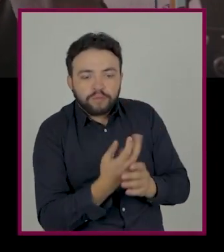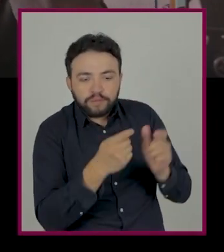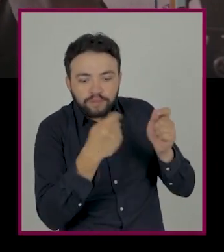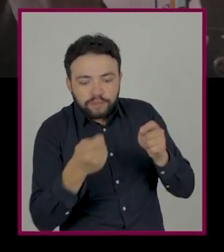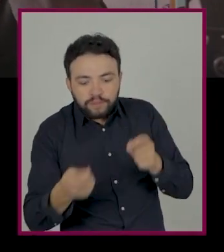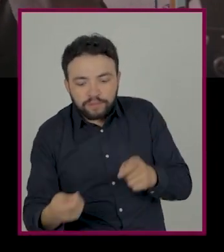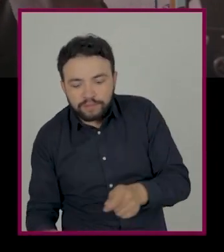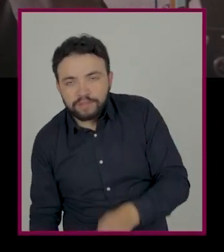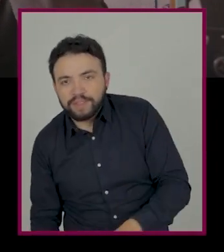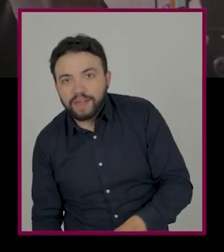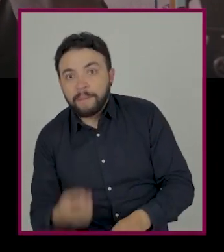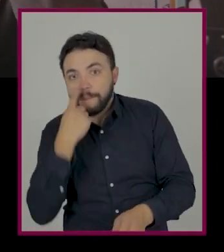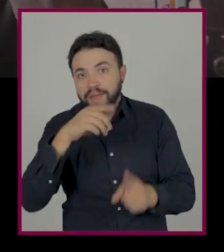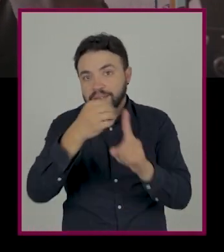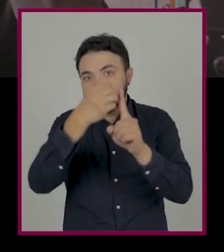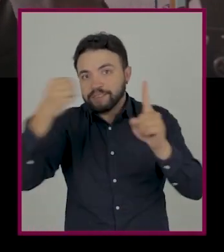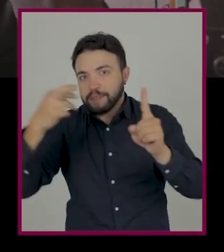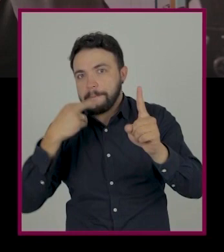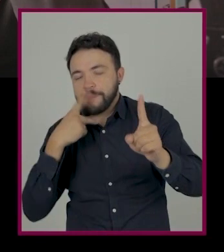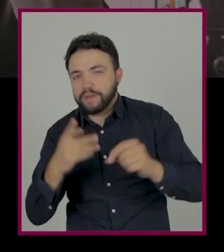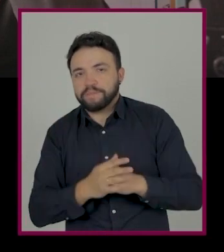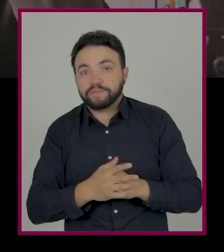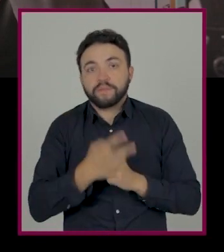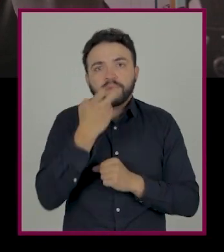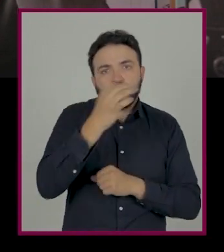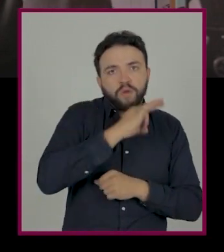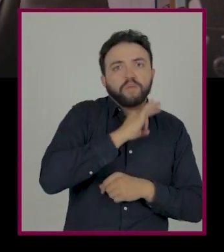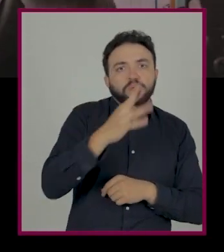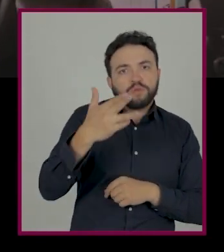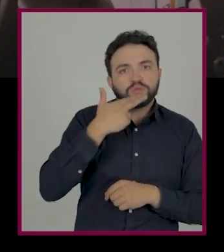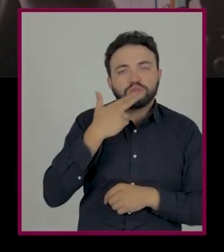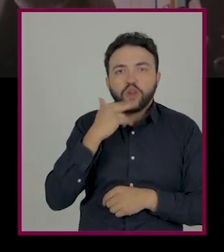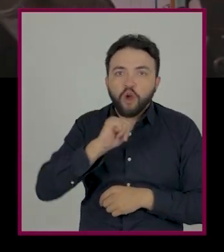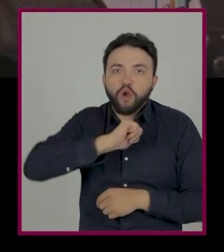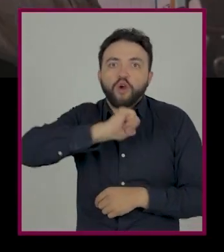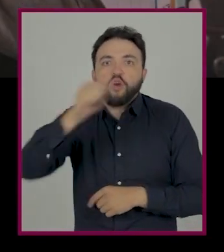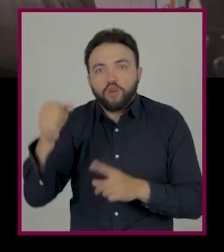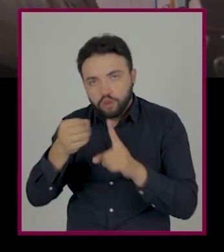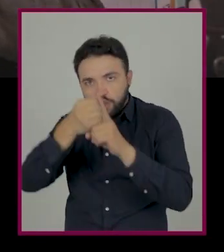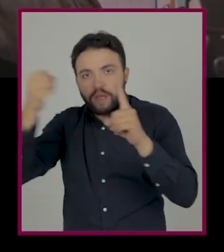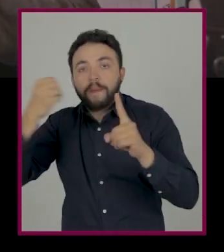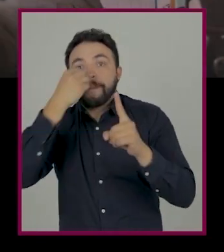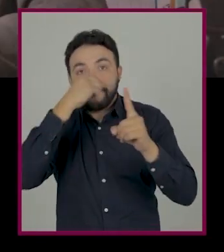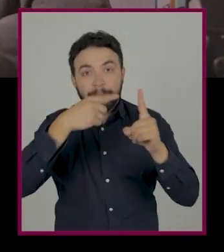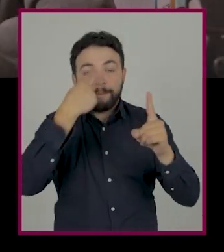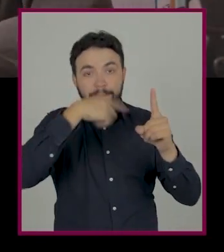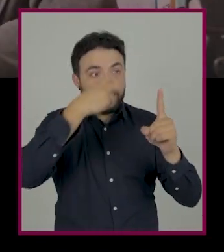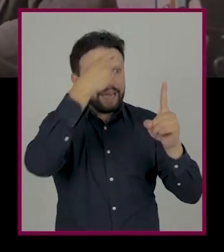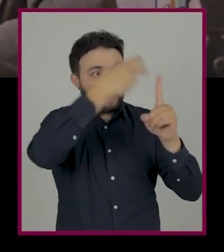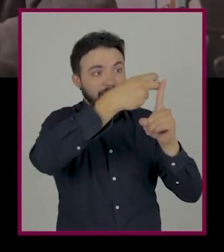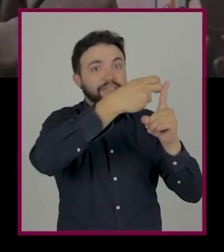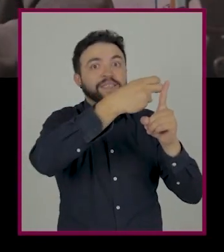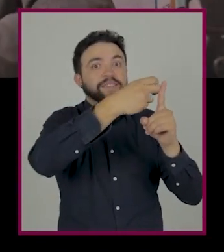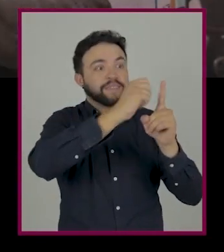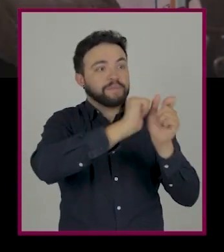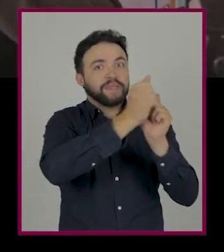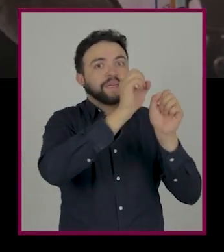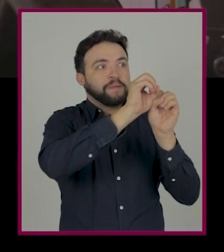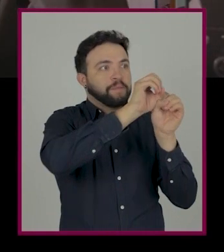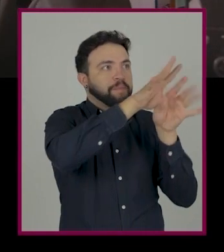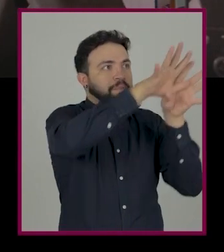la literatura para que los tengas ordenados cronológicamente. Sí, y de ahí puedo usar otro organizador para